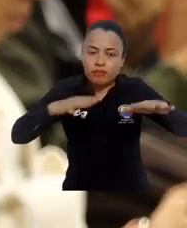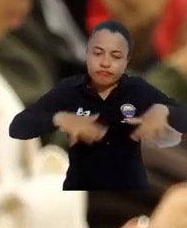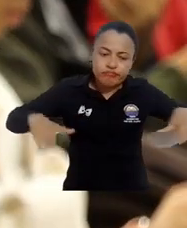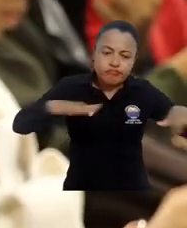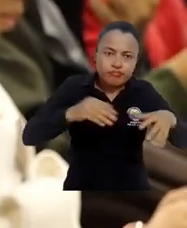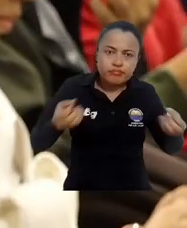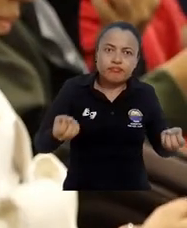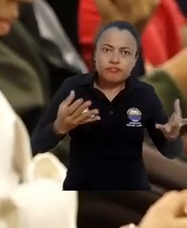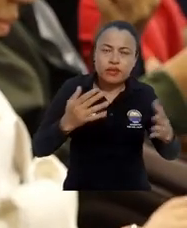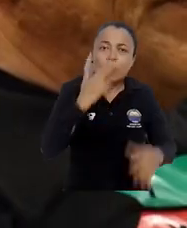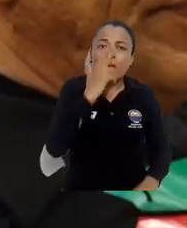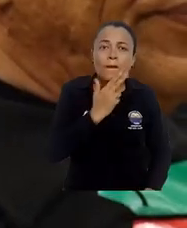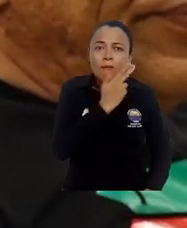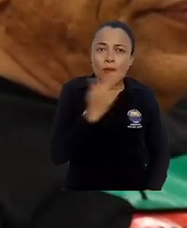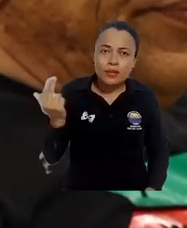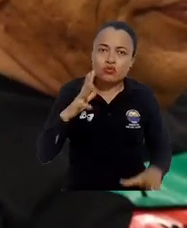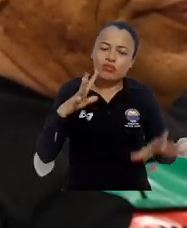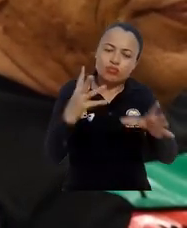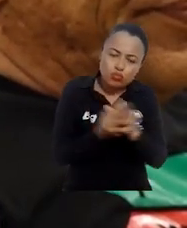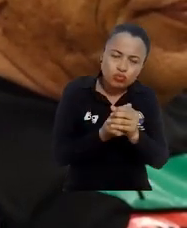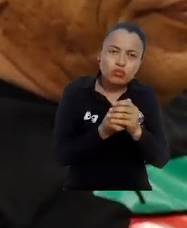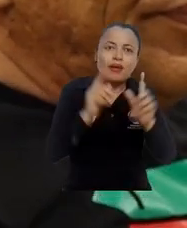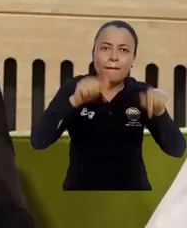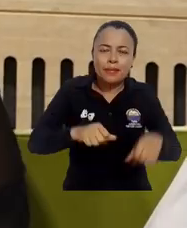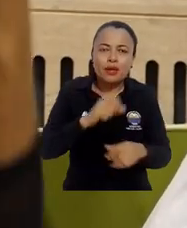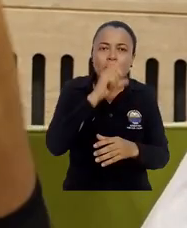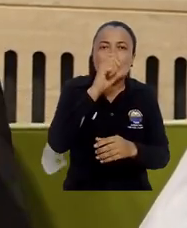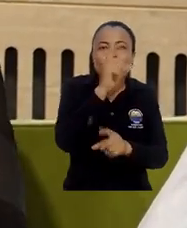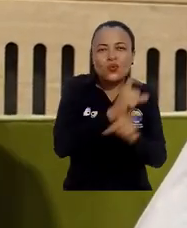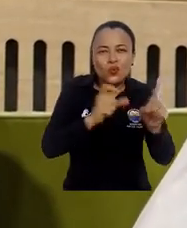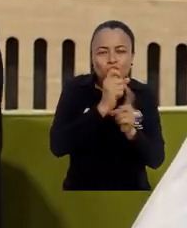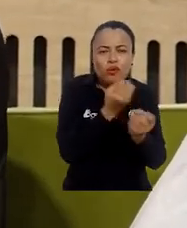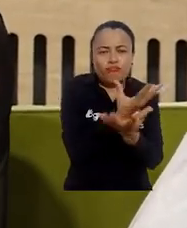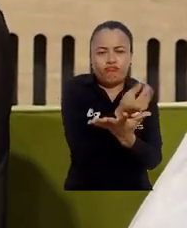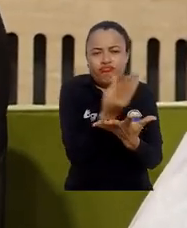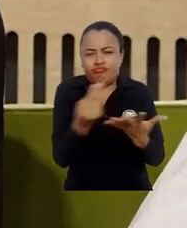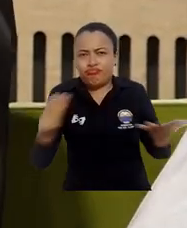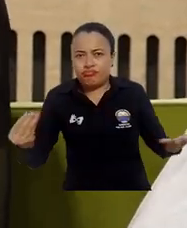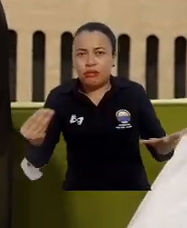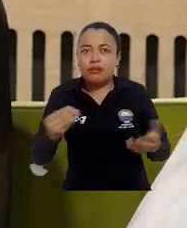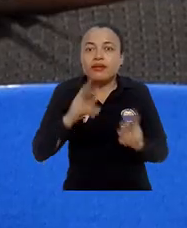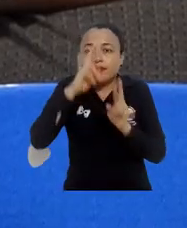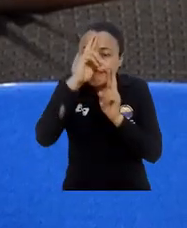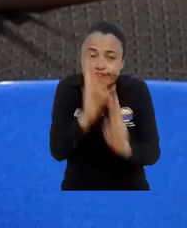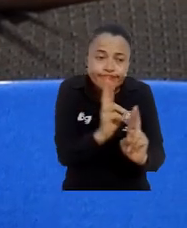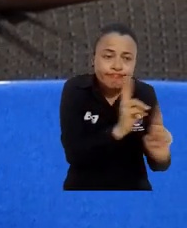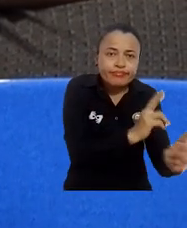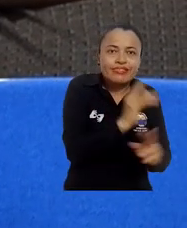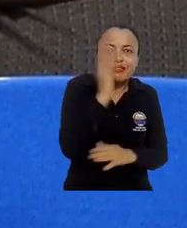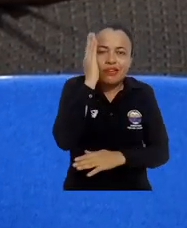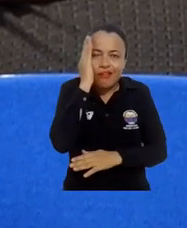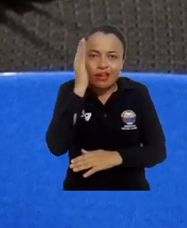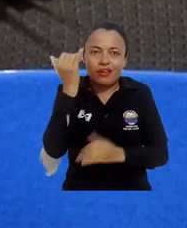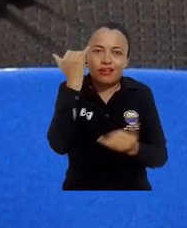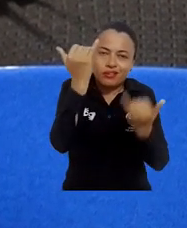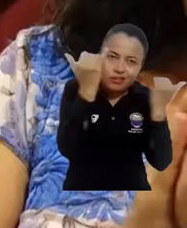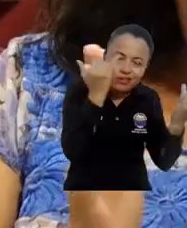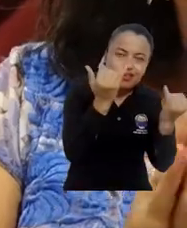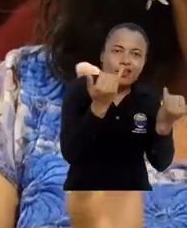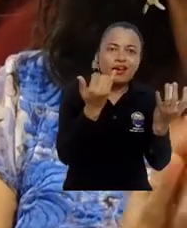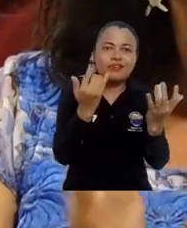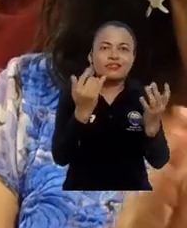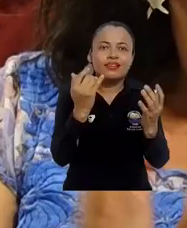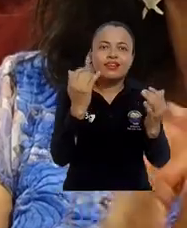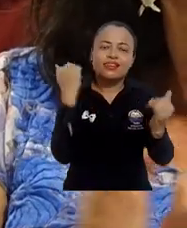estos escenarios ratificando su compromiso con la inclusión y la interculturalidad a través del reconocimiento y el respeto a la diversidad de